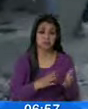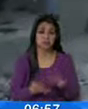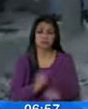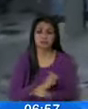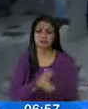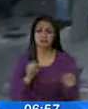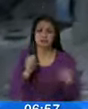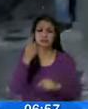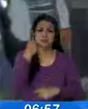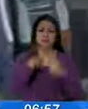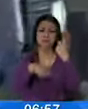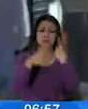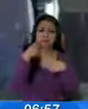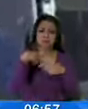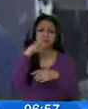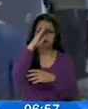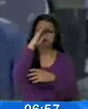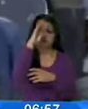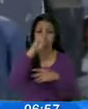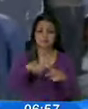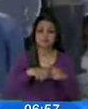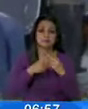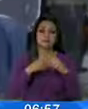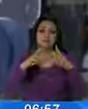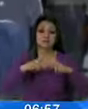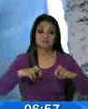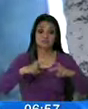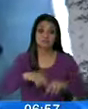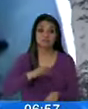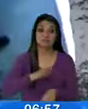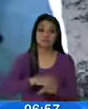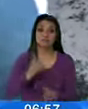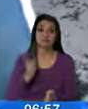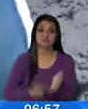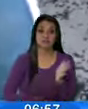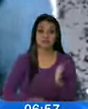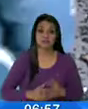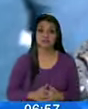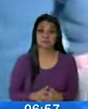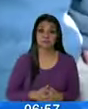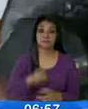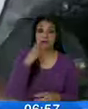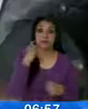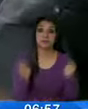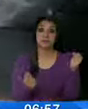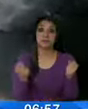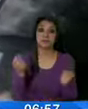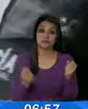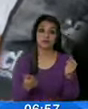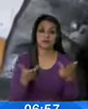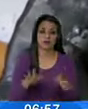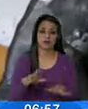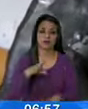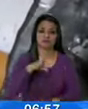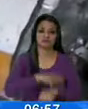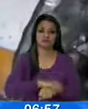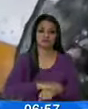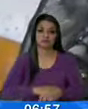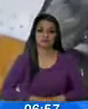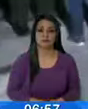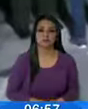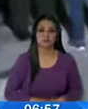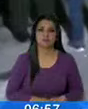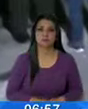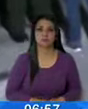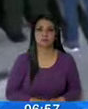las labores investigativas para establecer las razones del accidente. Uno de los conductores fue detenido. Informó desde la